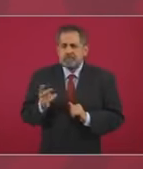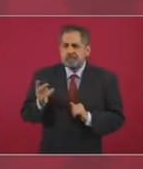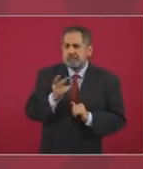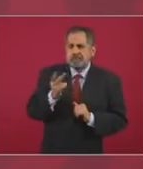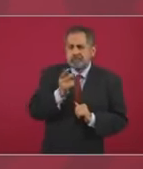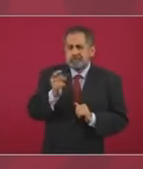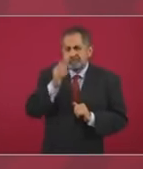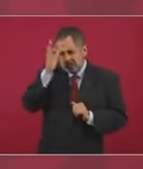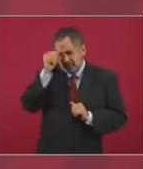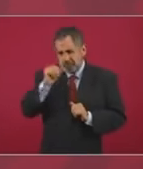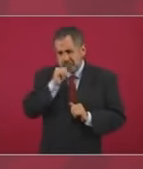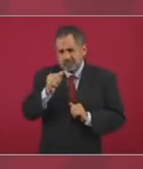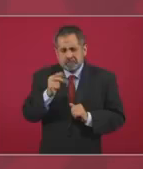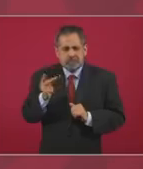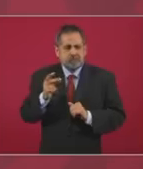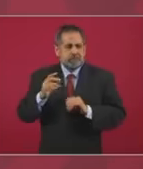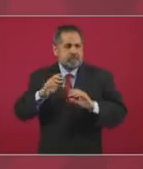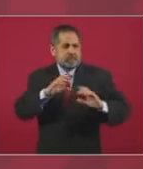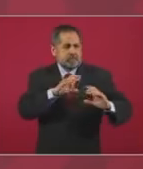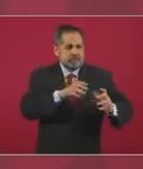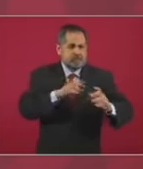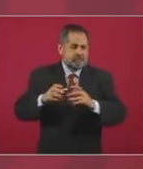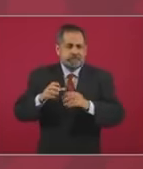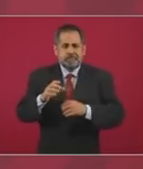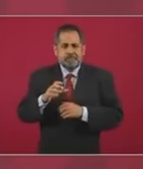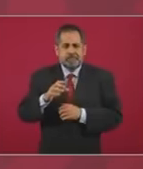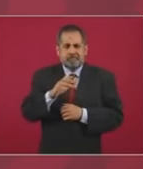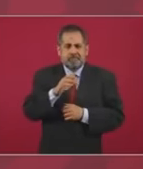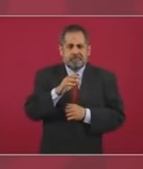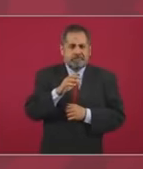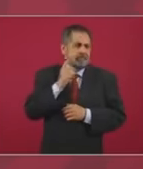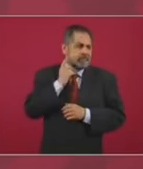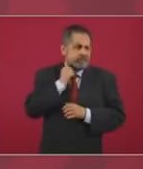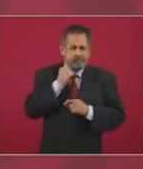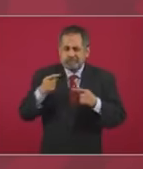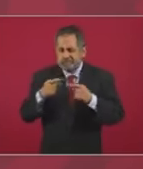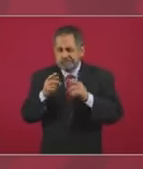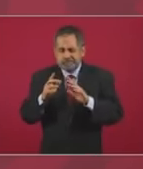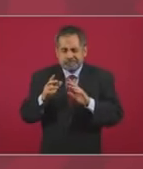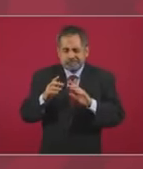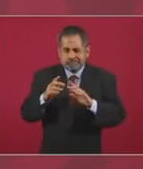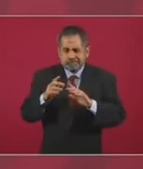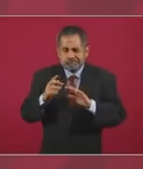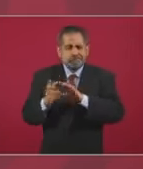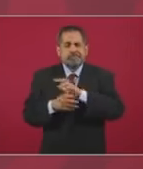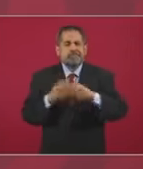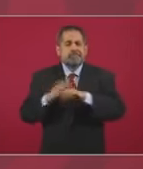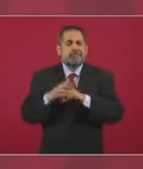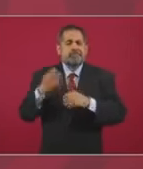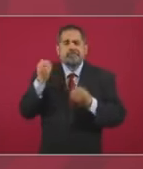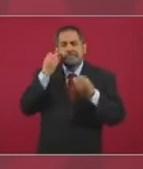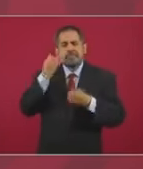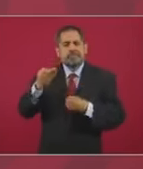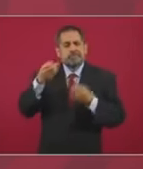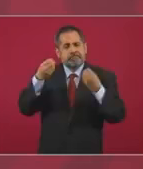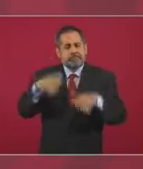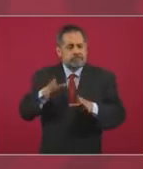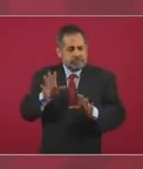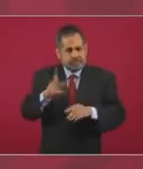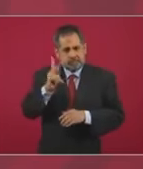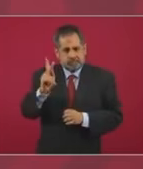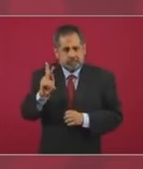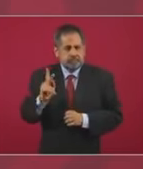de acuerdo las cámaras y se terminó prácticamente el periodo,